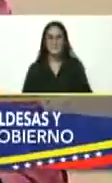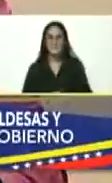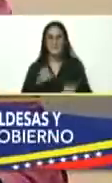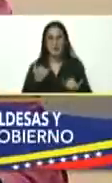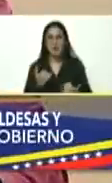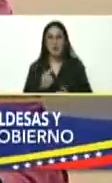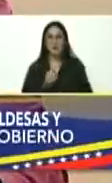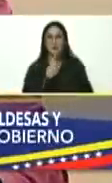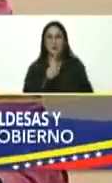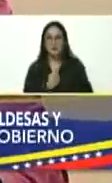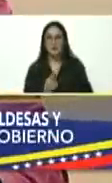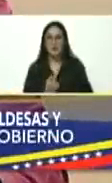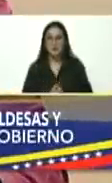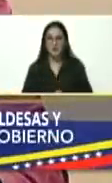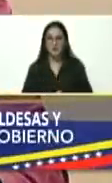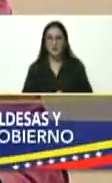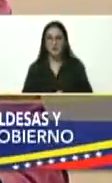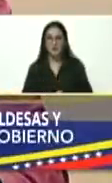hoy